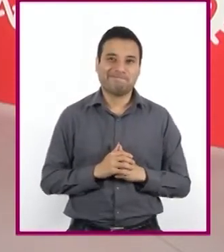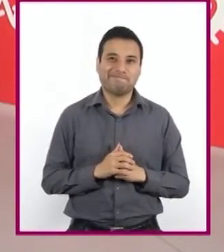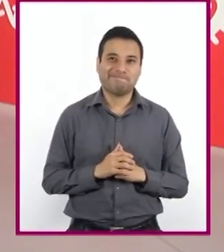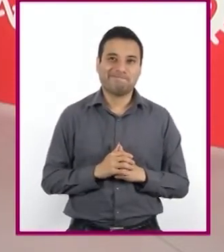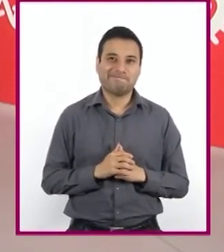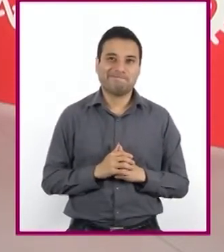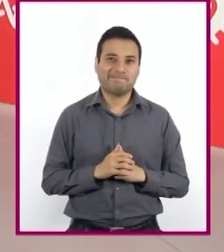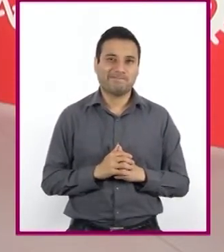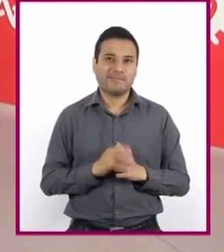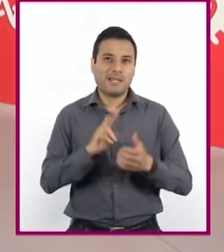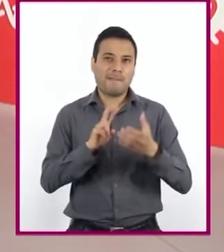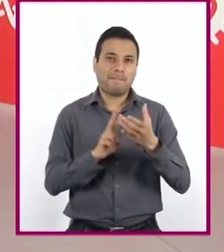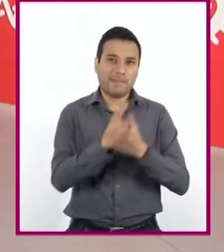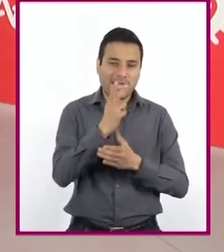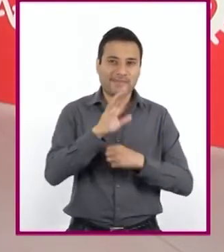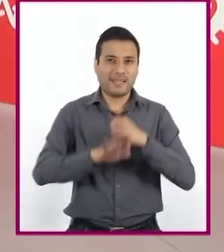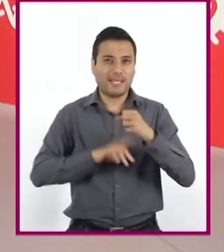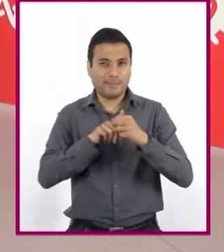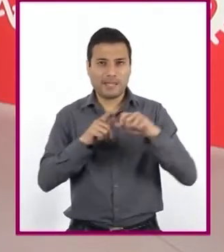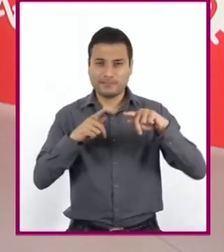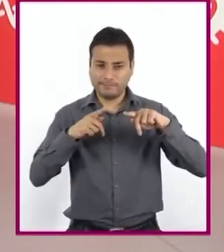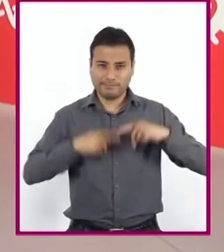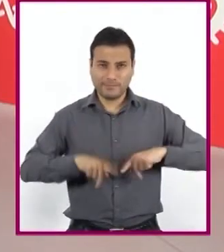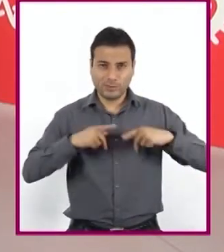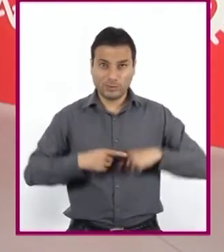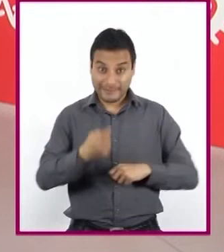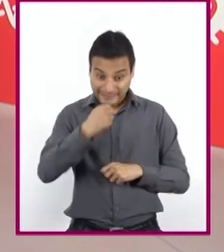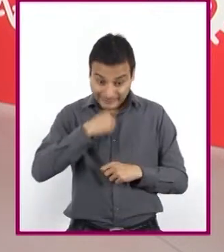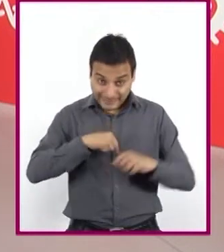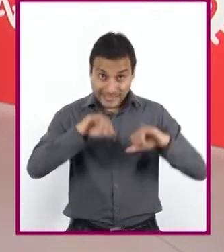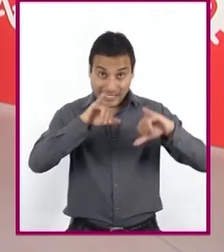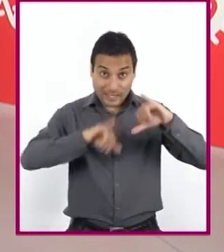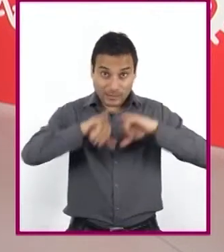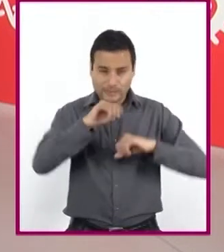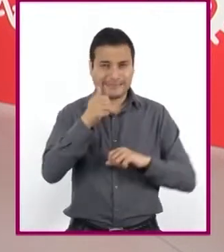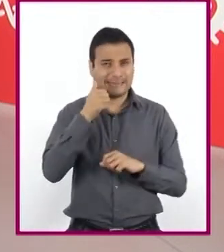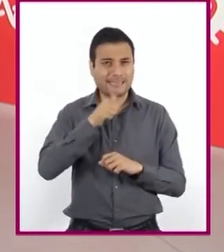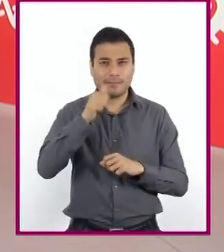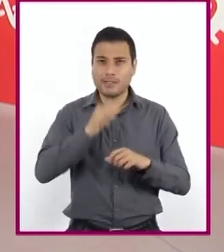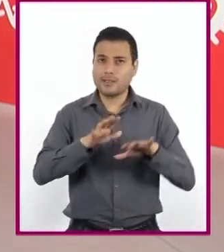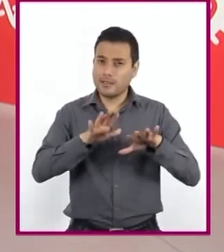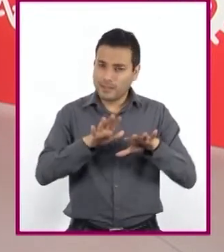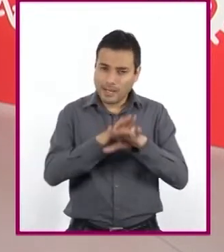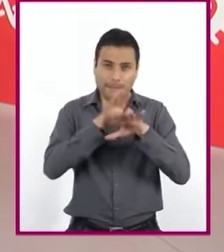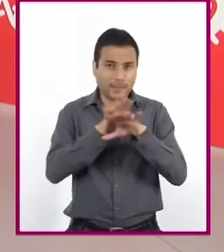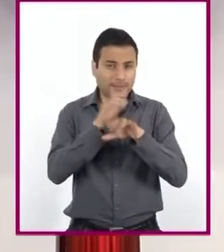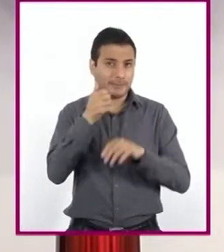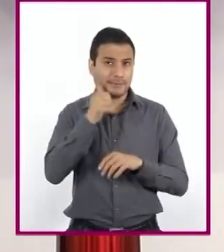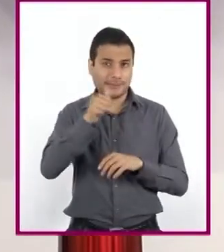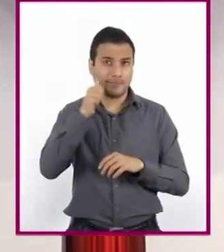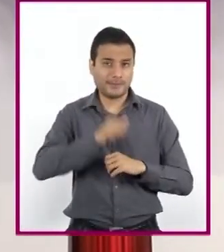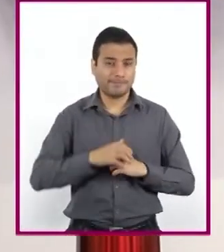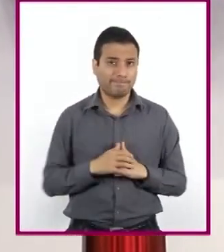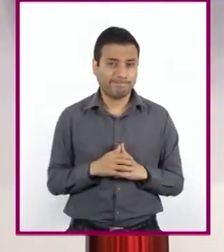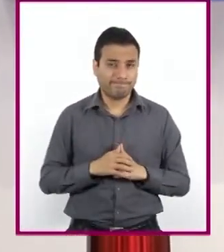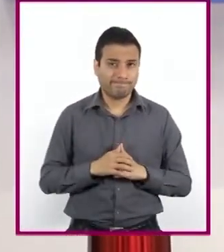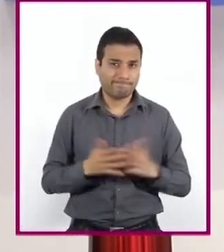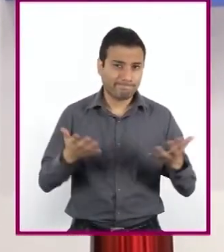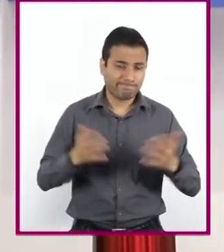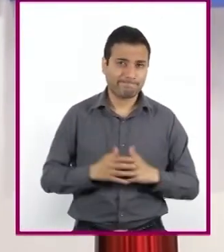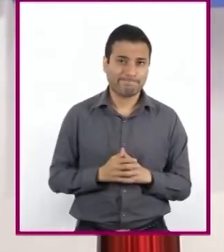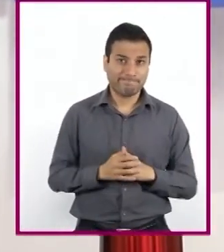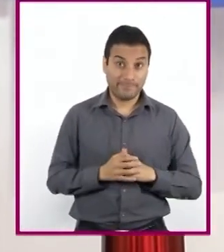Todos los seres vivos y nuestros componentes están en constante transformación en la naturaleza.